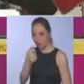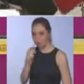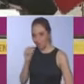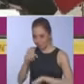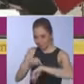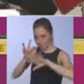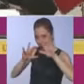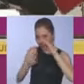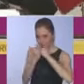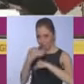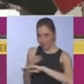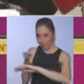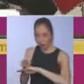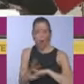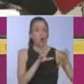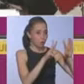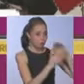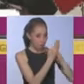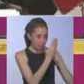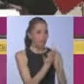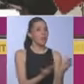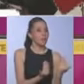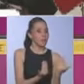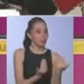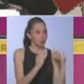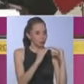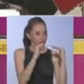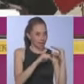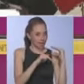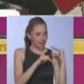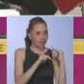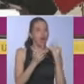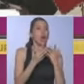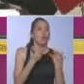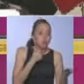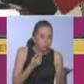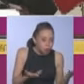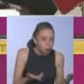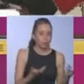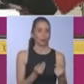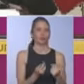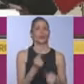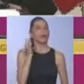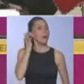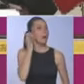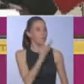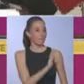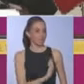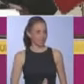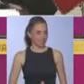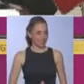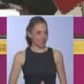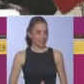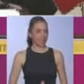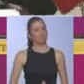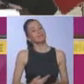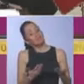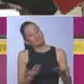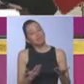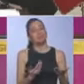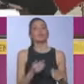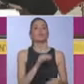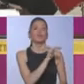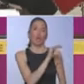parece bien a las 9 de la mañana? 9 de la mañana la estaremos esperando con mucho gusto. Y, presidenta, en cierta